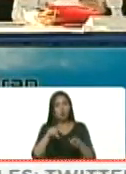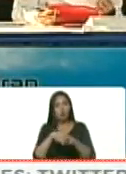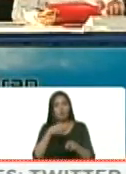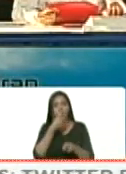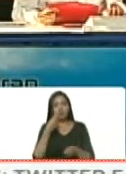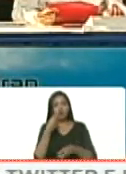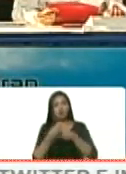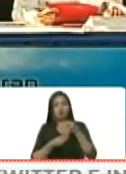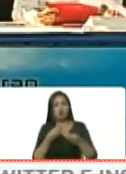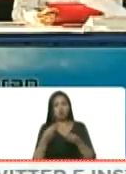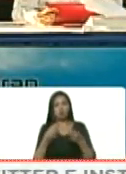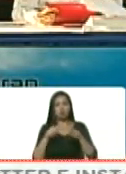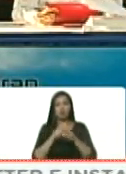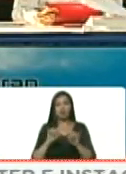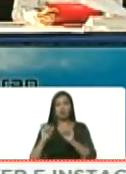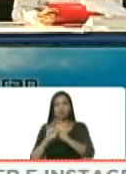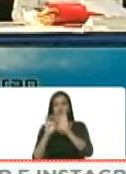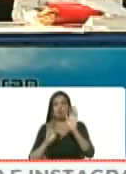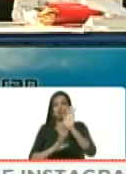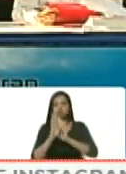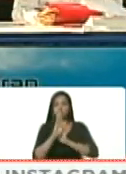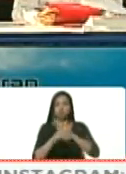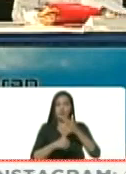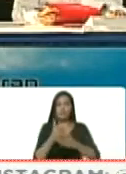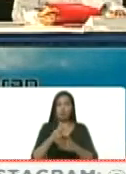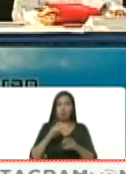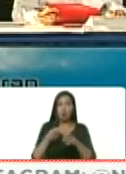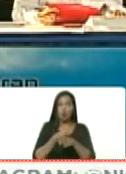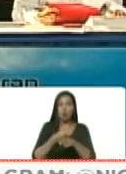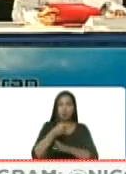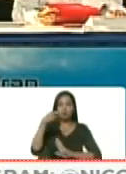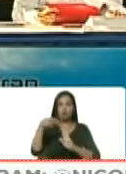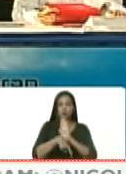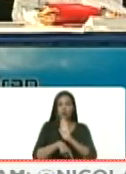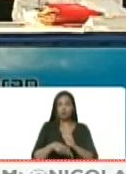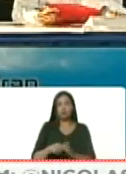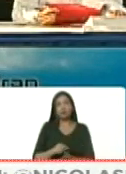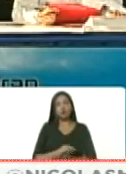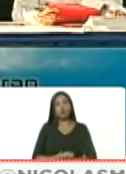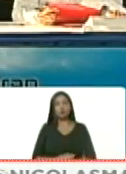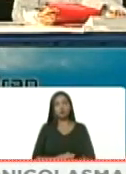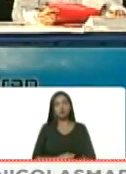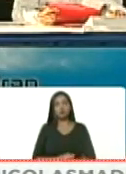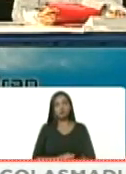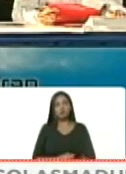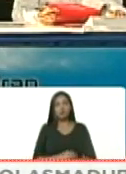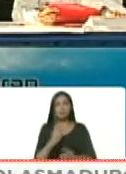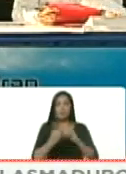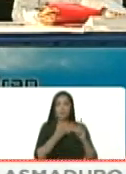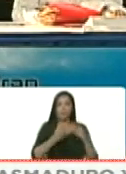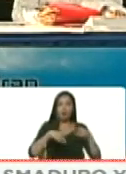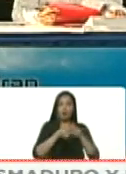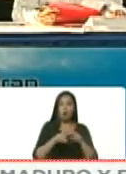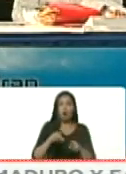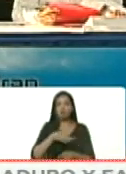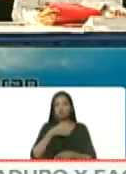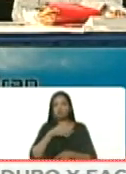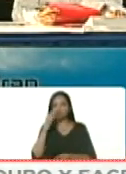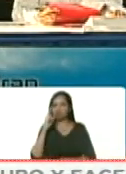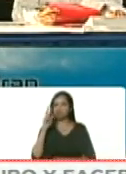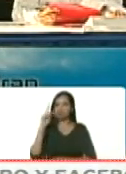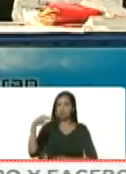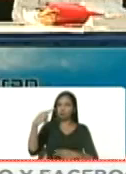actuar, por dónde avanzar. Un gobierno profundamente democrático que debate con la sociedad, que